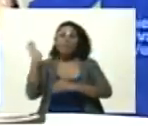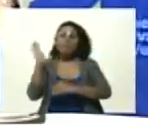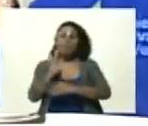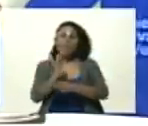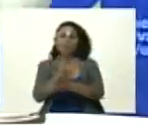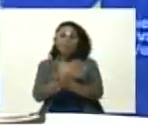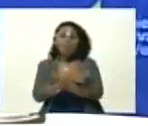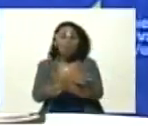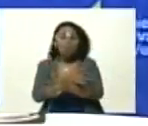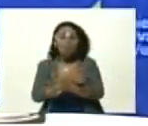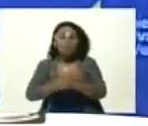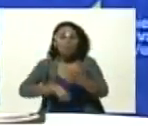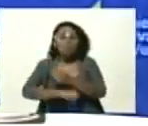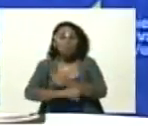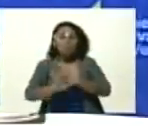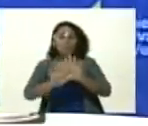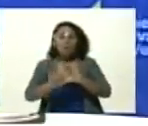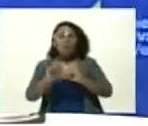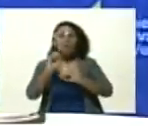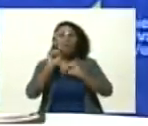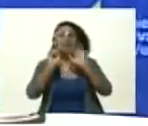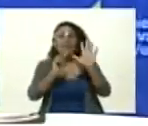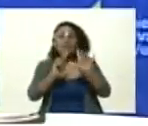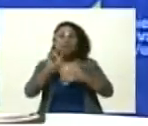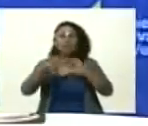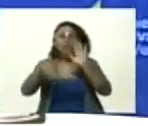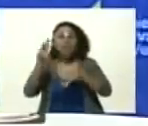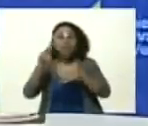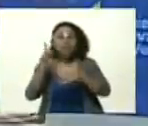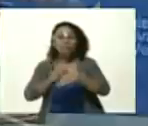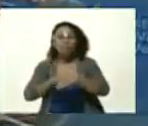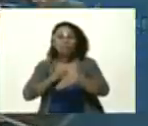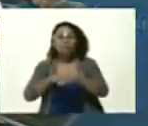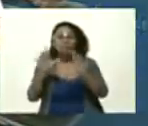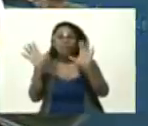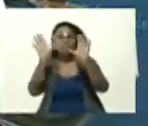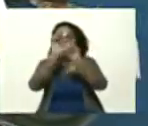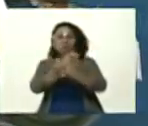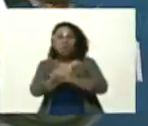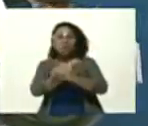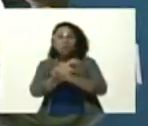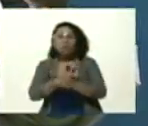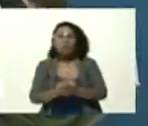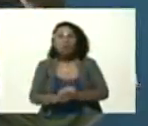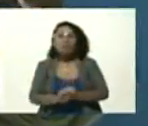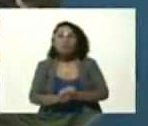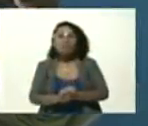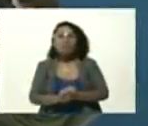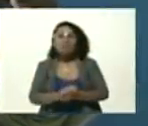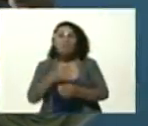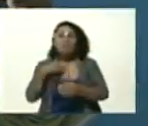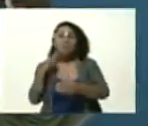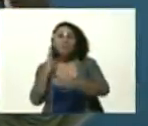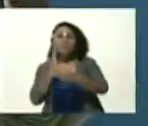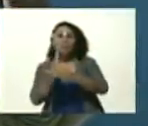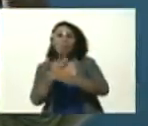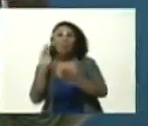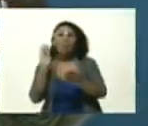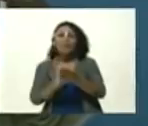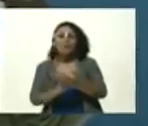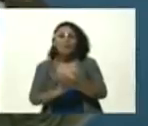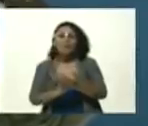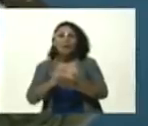fútbol, ya son las 7 y 12 minutos, ¿verdad? De la nochecita. Le saboteé el espacio otra vez a